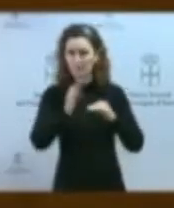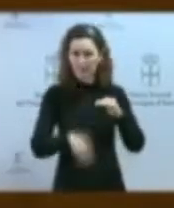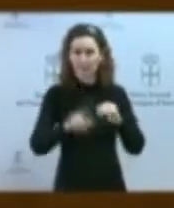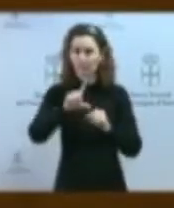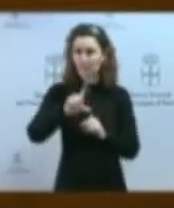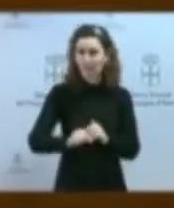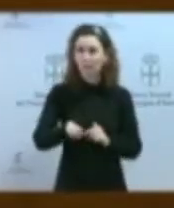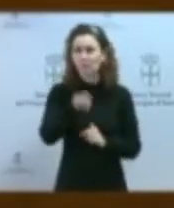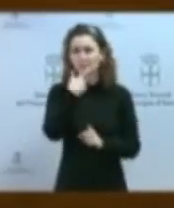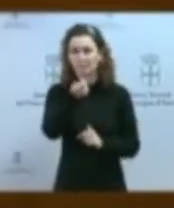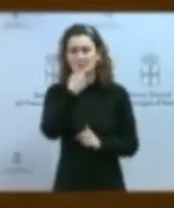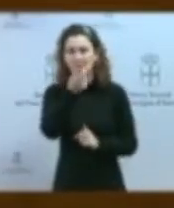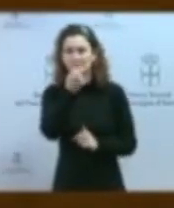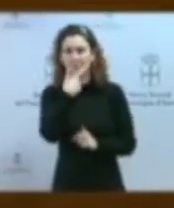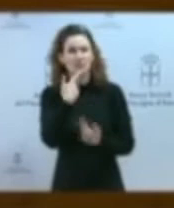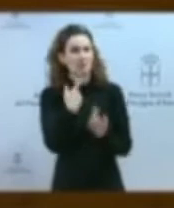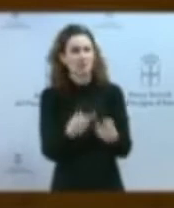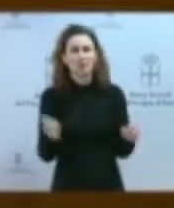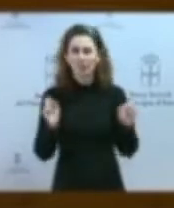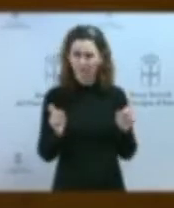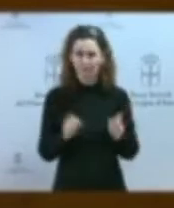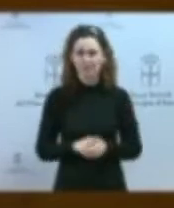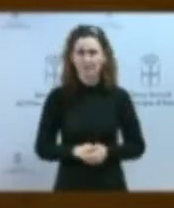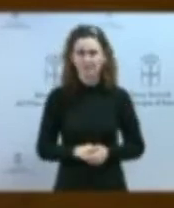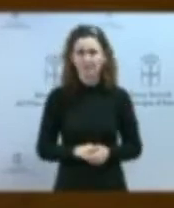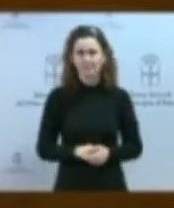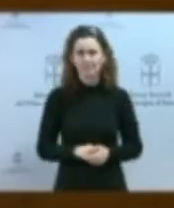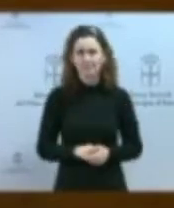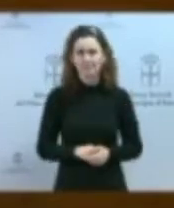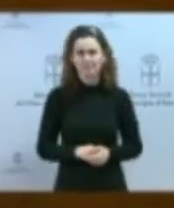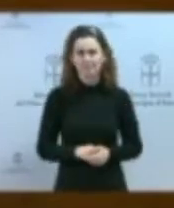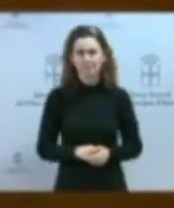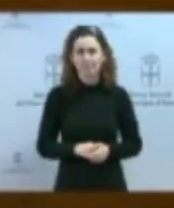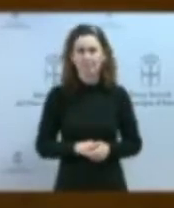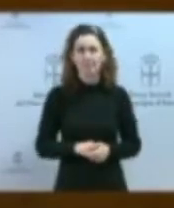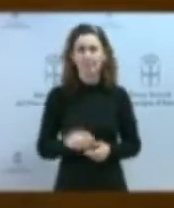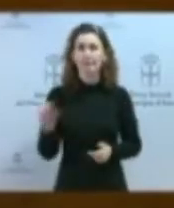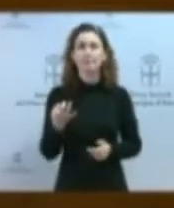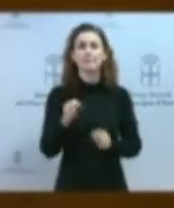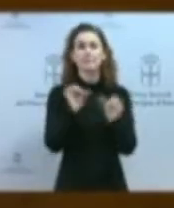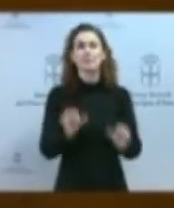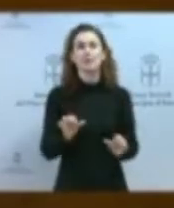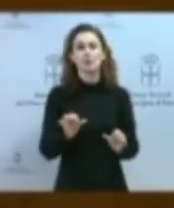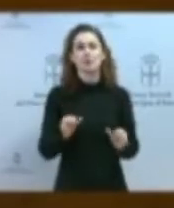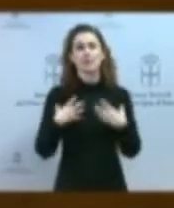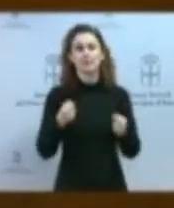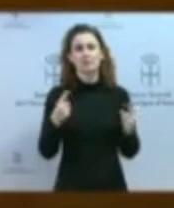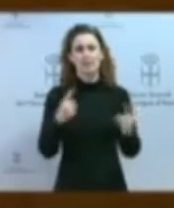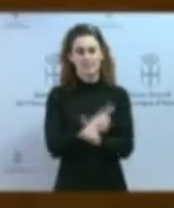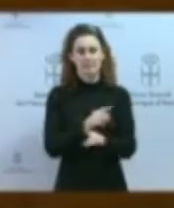mental, muchos derivados de esta pandemia. Tenemos que cambiar, digamos, el modelo sanitario para acercarlo más a la ciudadanía. Eso es un